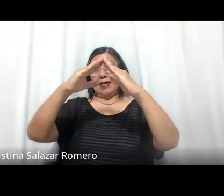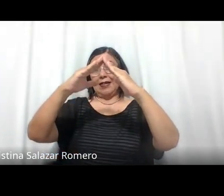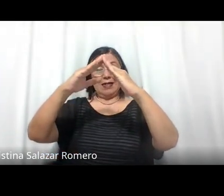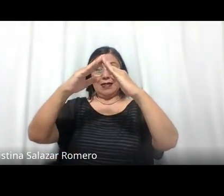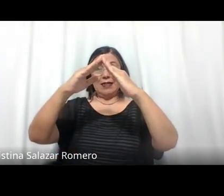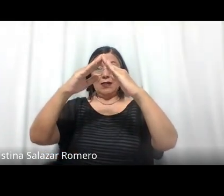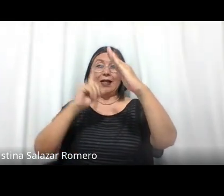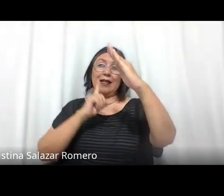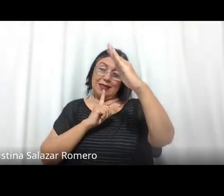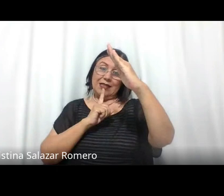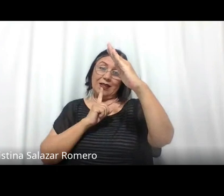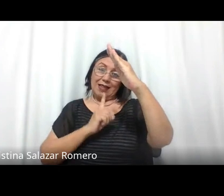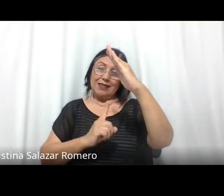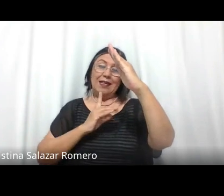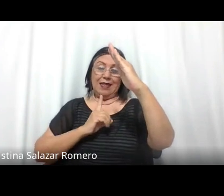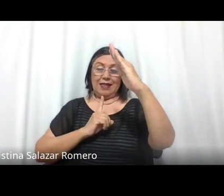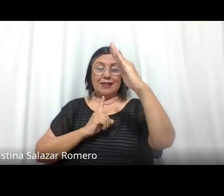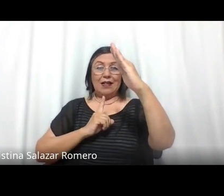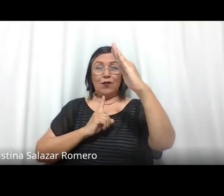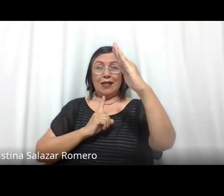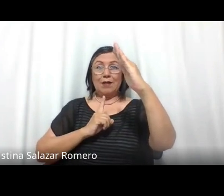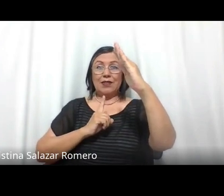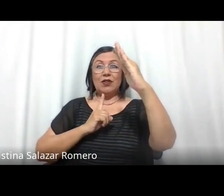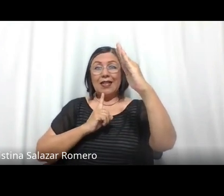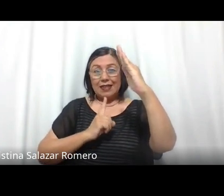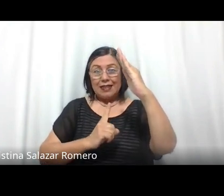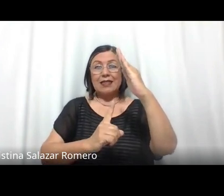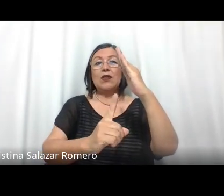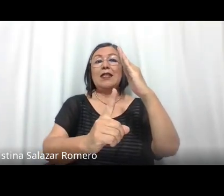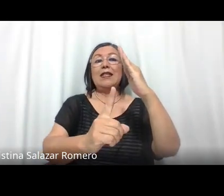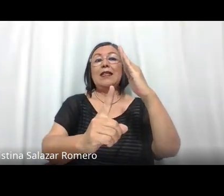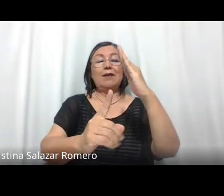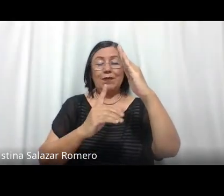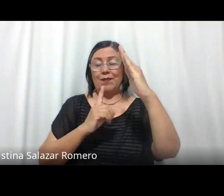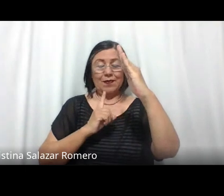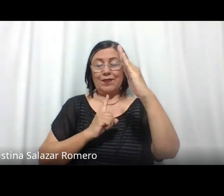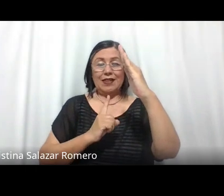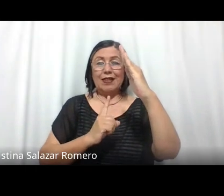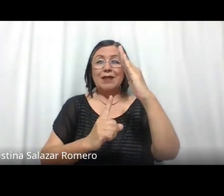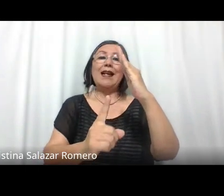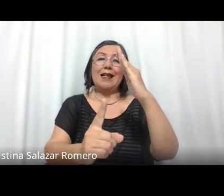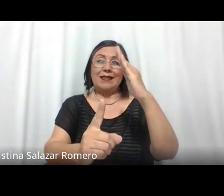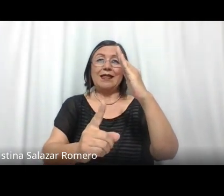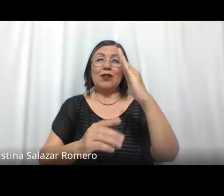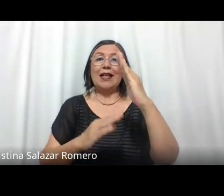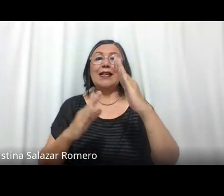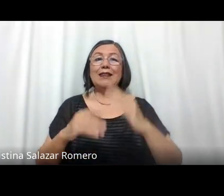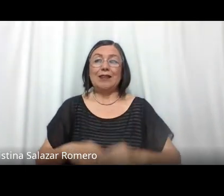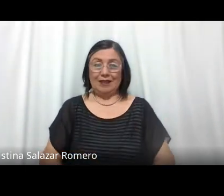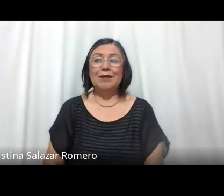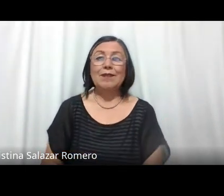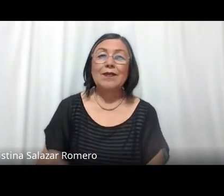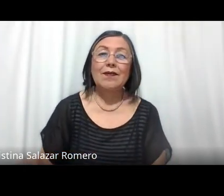ubicando aquí el hogar y ¿qué es lo que hace? Está afuera la persona y hacia dónde se encamina, hacia dentro de la